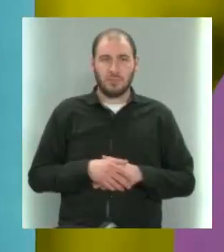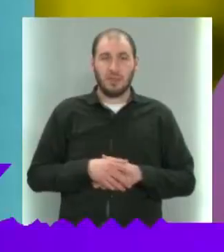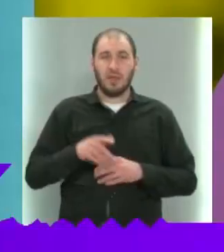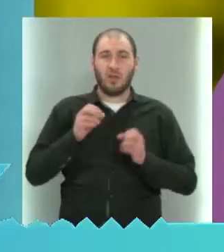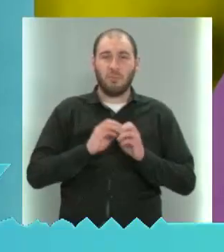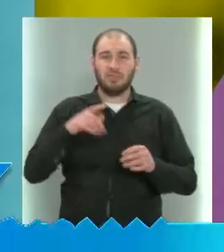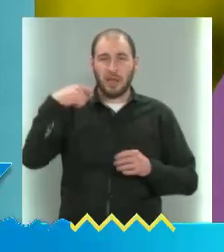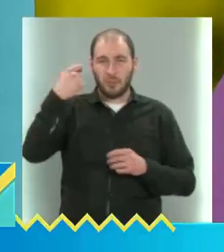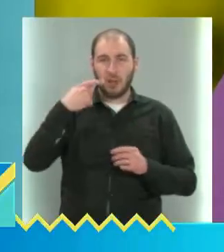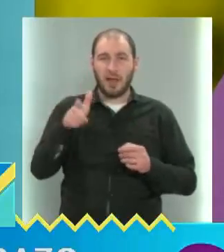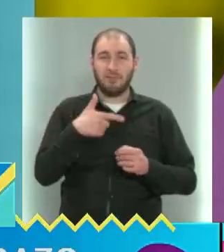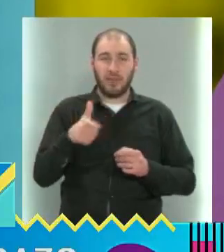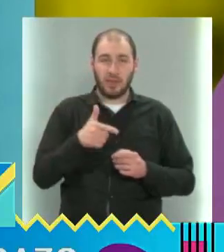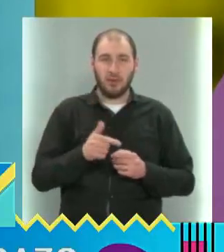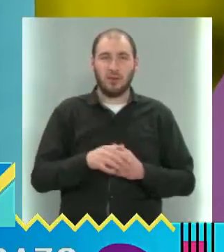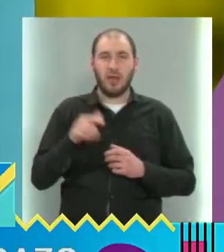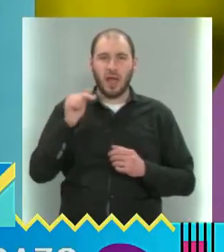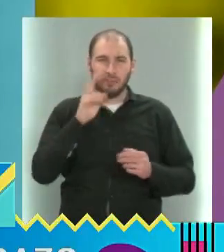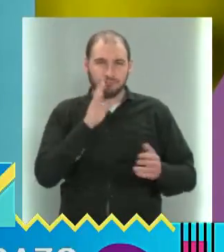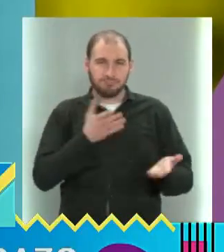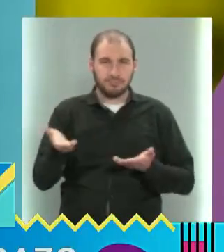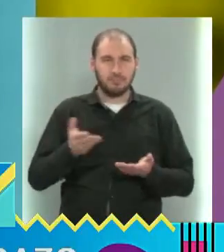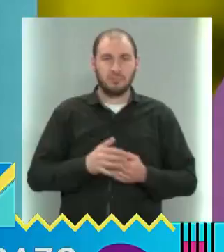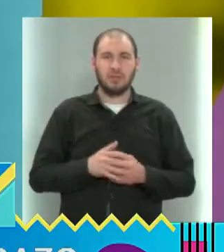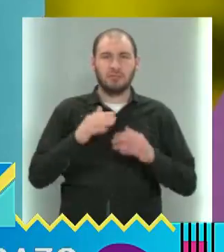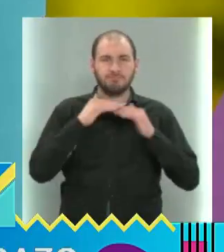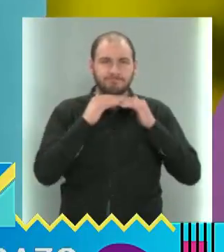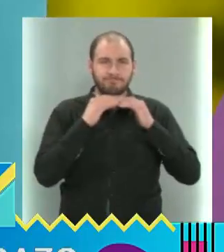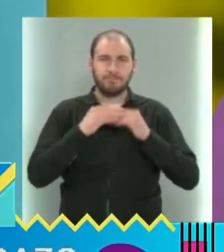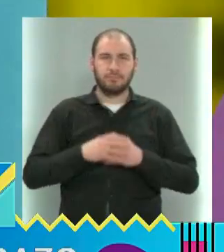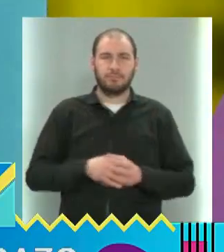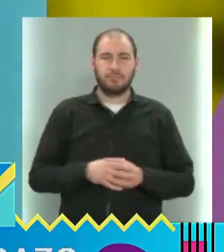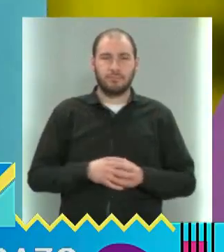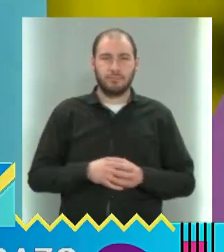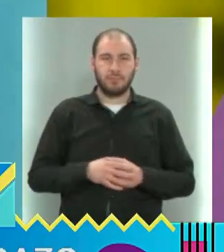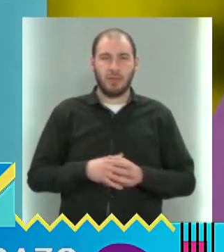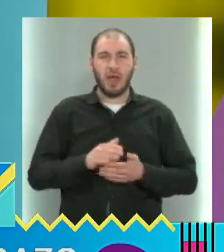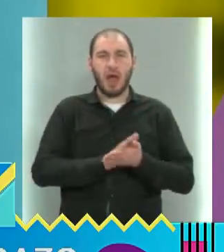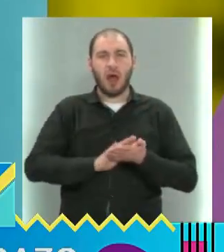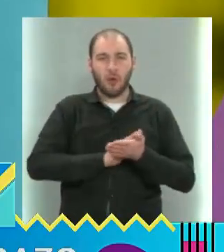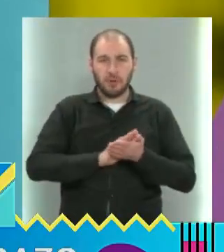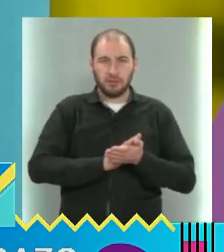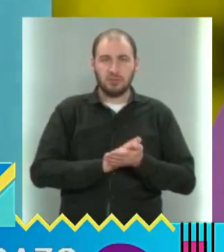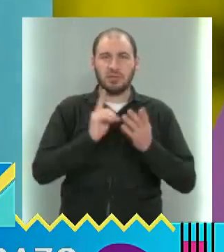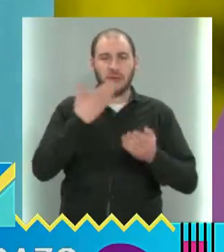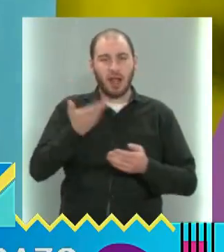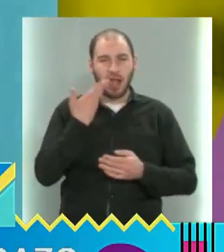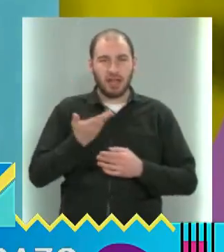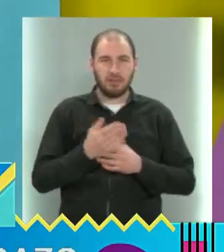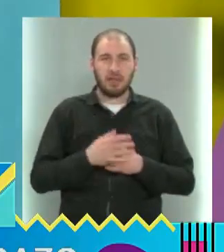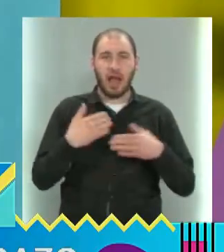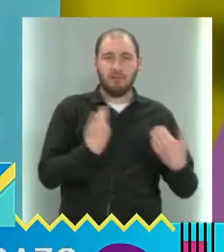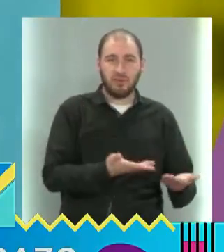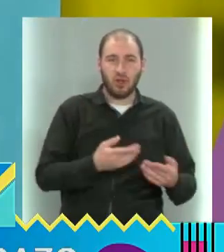Arrancamos el programa con este clip donde podemos empezar a visualizar y a escuchar, ¿sí? Argumentos y expositores tanto